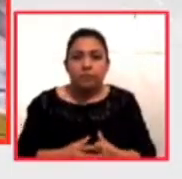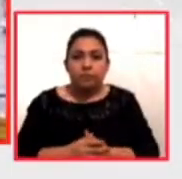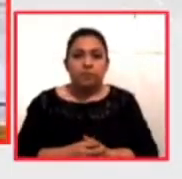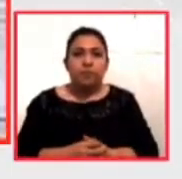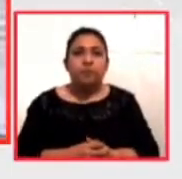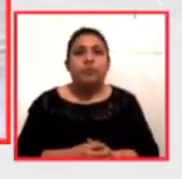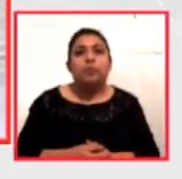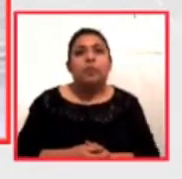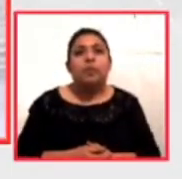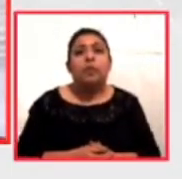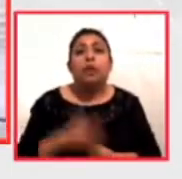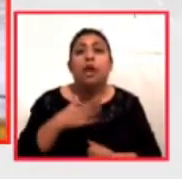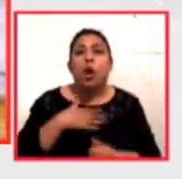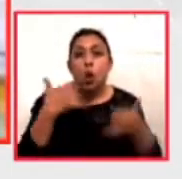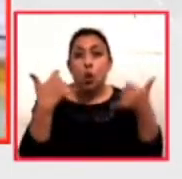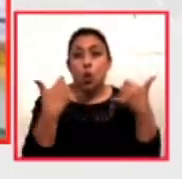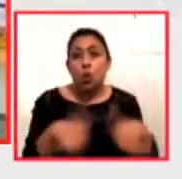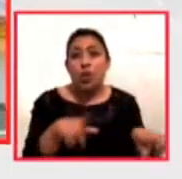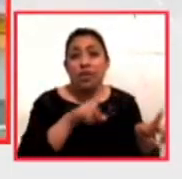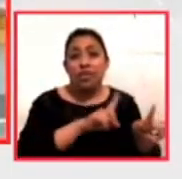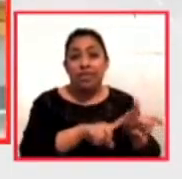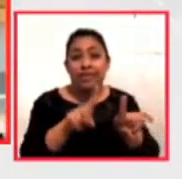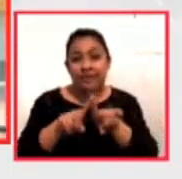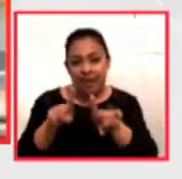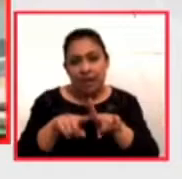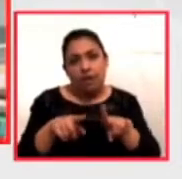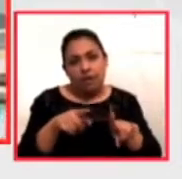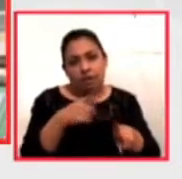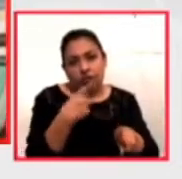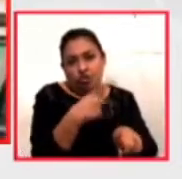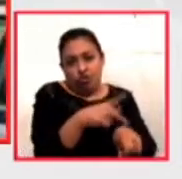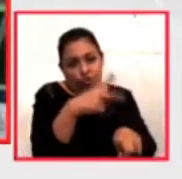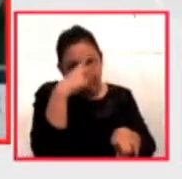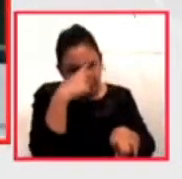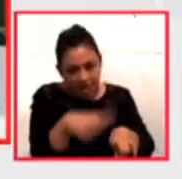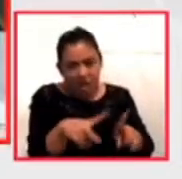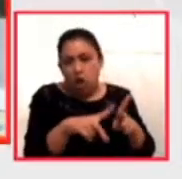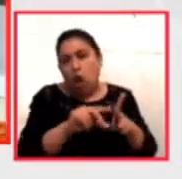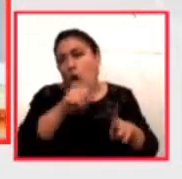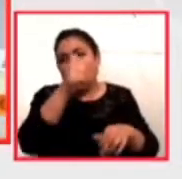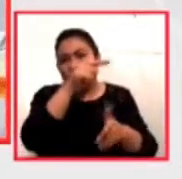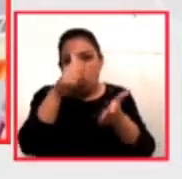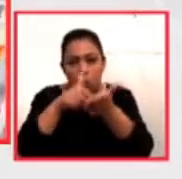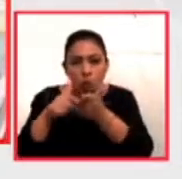mi colección de juguetes mexicanos y no mexicanos, las cosas que me inspiran.